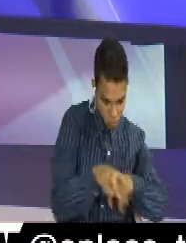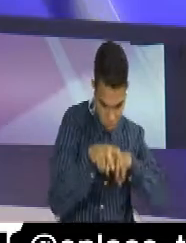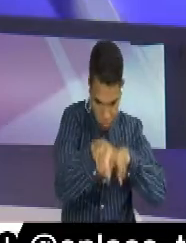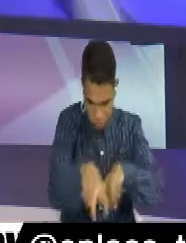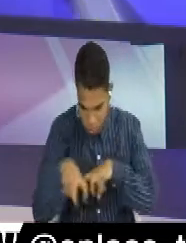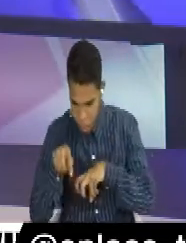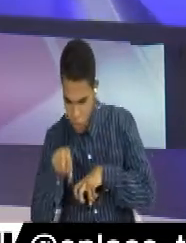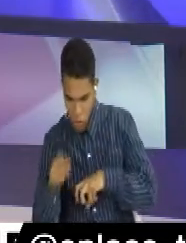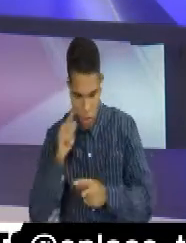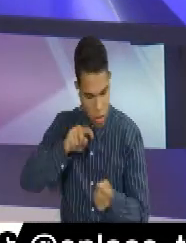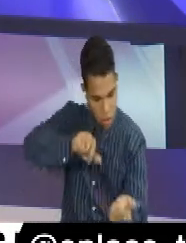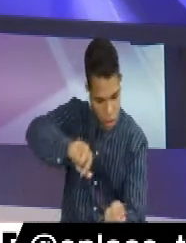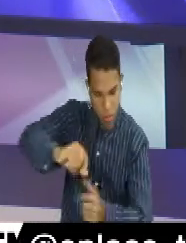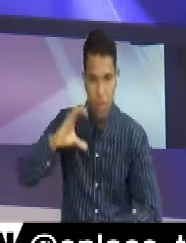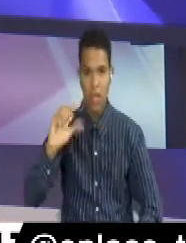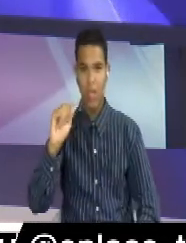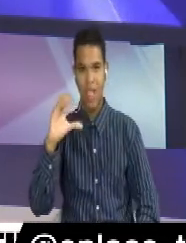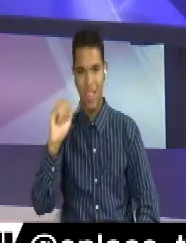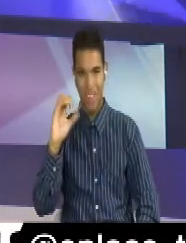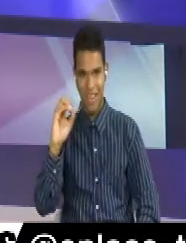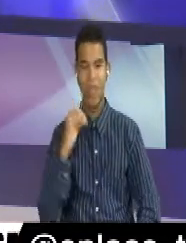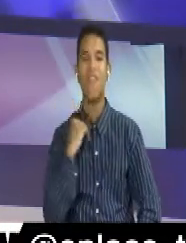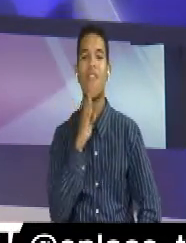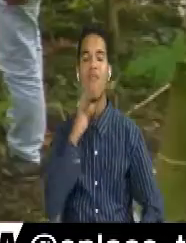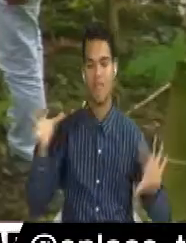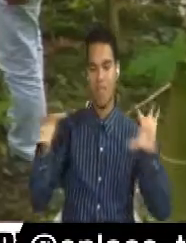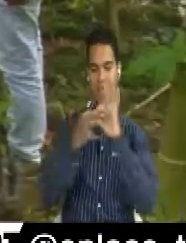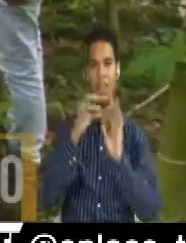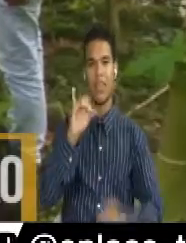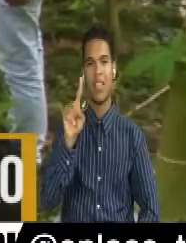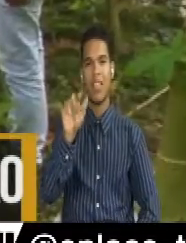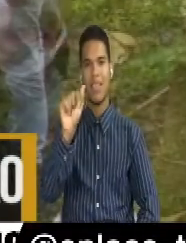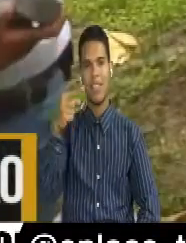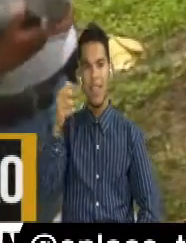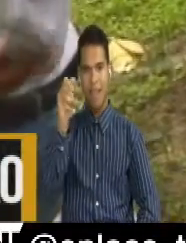desarrolla ISAGEN en convenio con Fede Cacao.